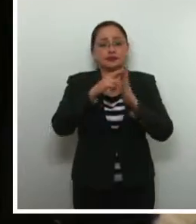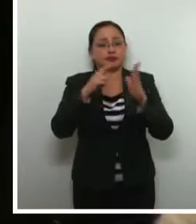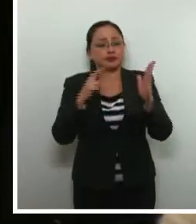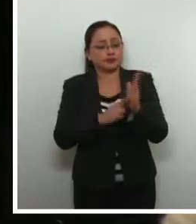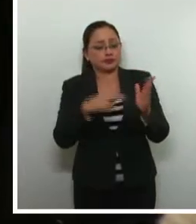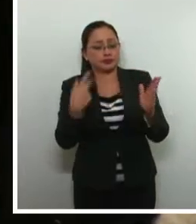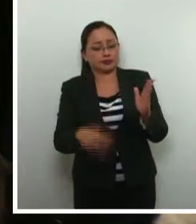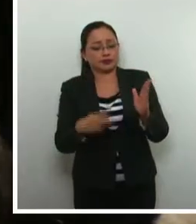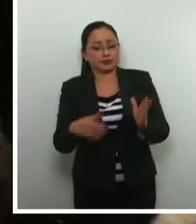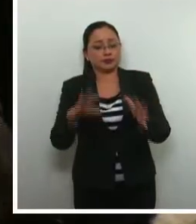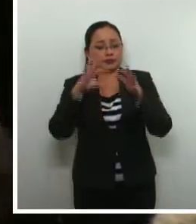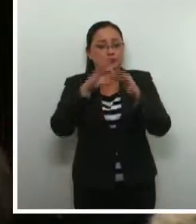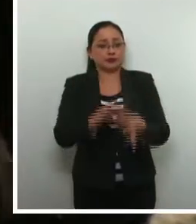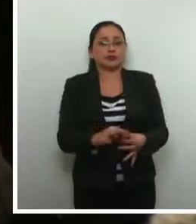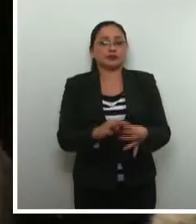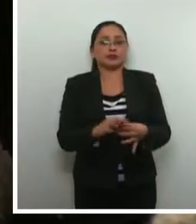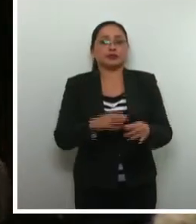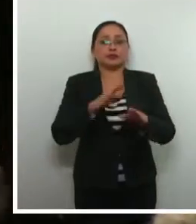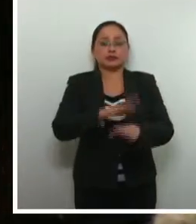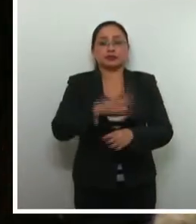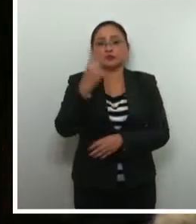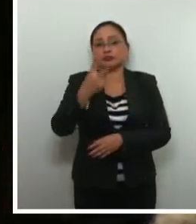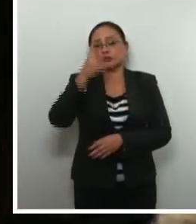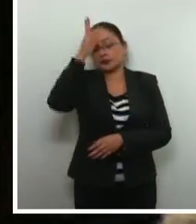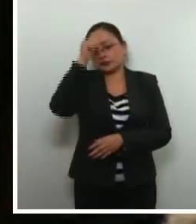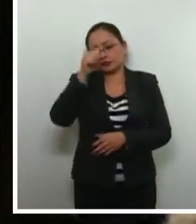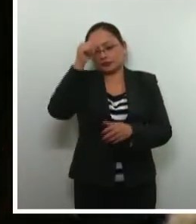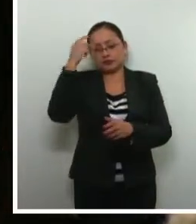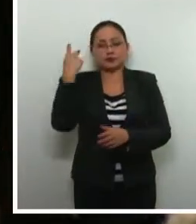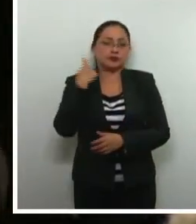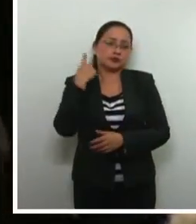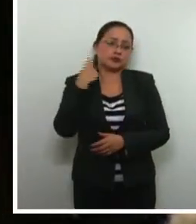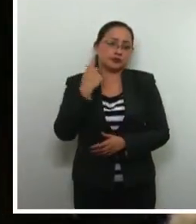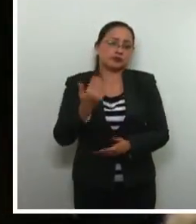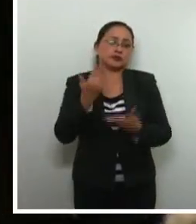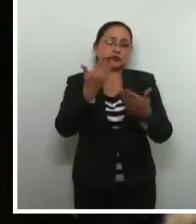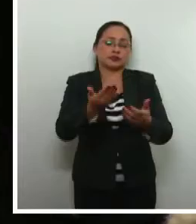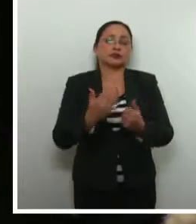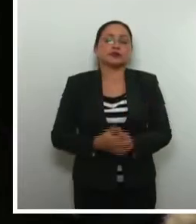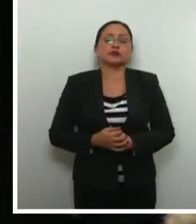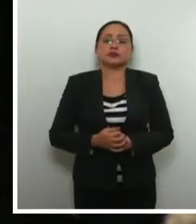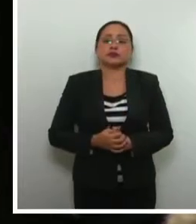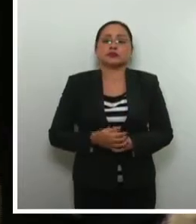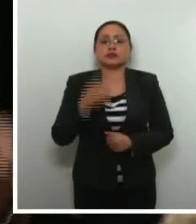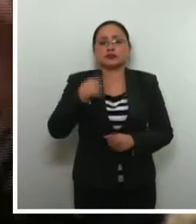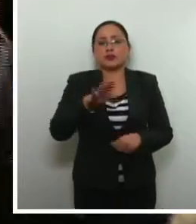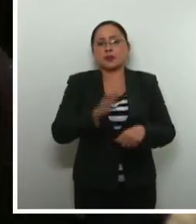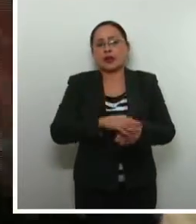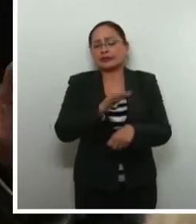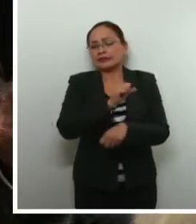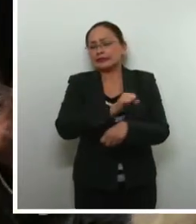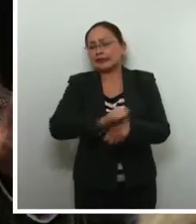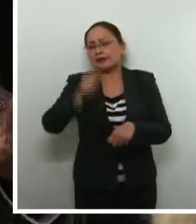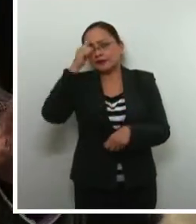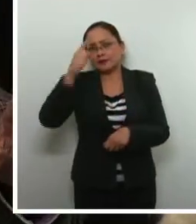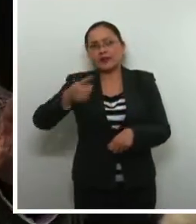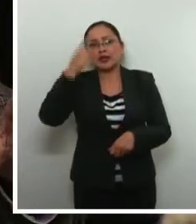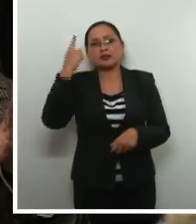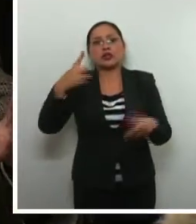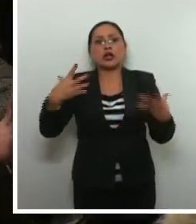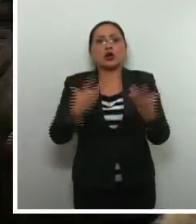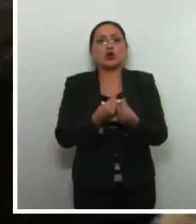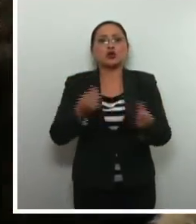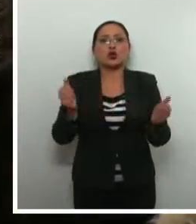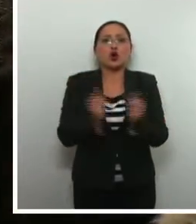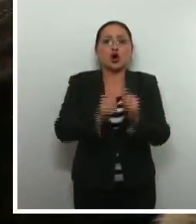reglamentación, atengámonos a 2 acuerdos políticos. Uno, simplificar mediante mega